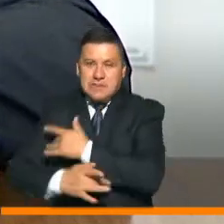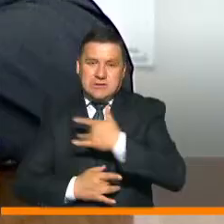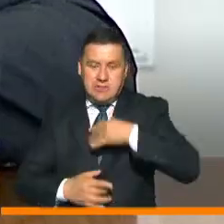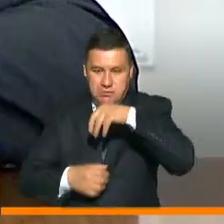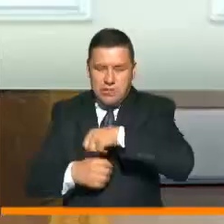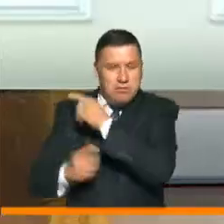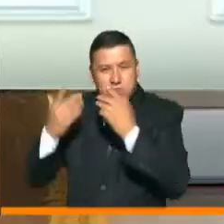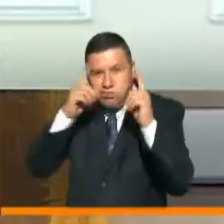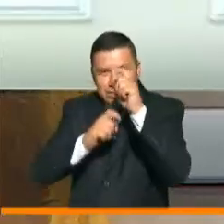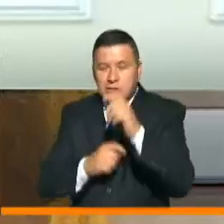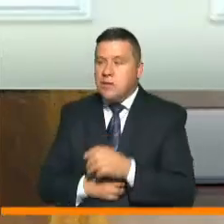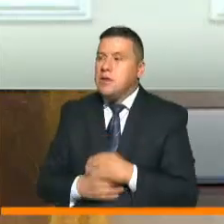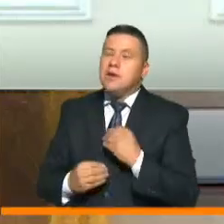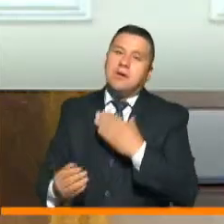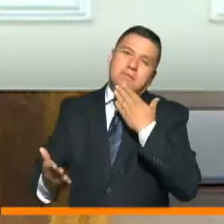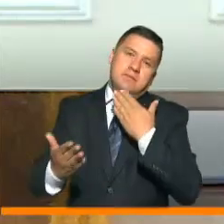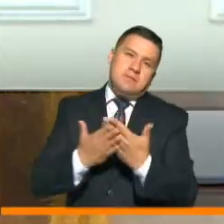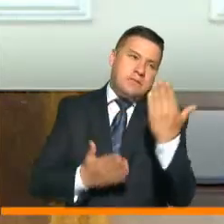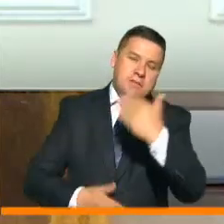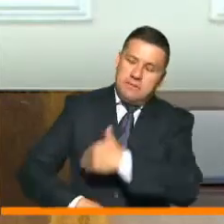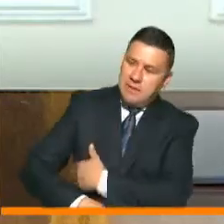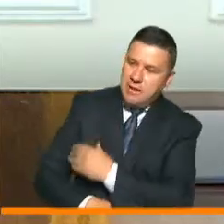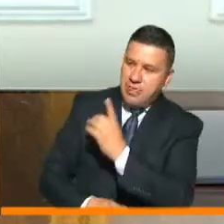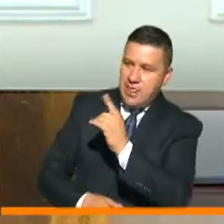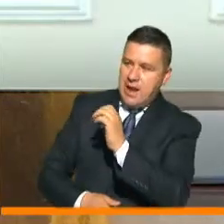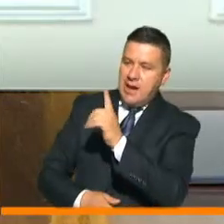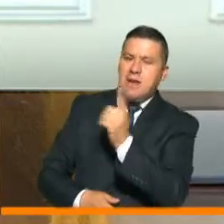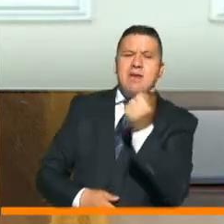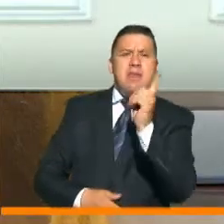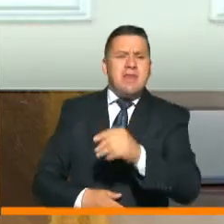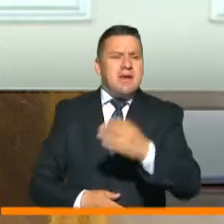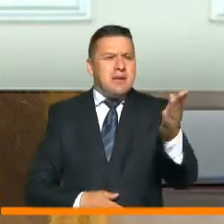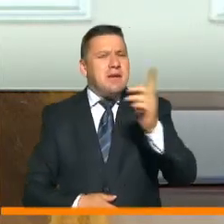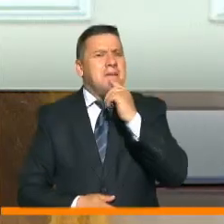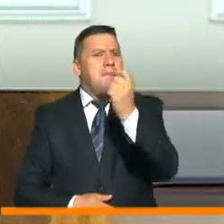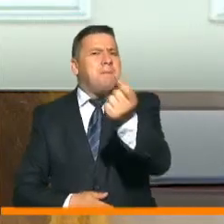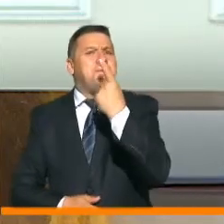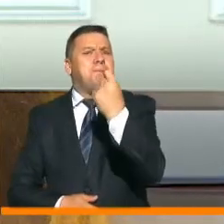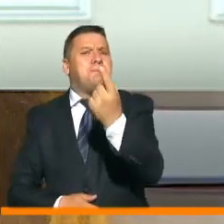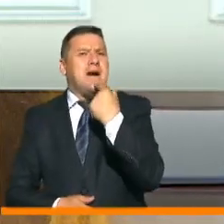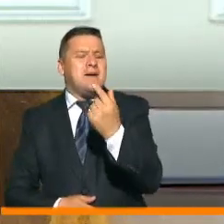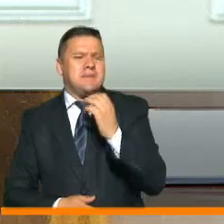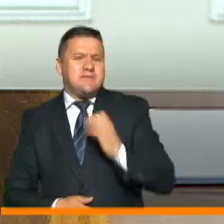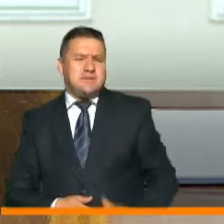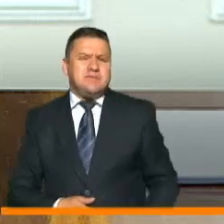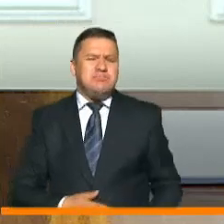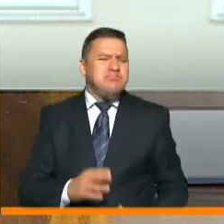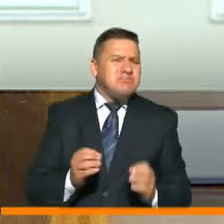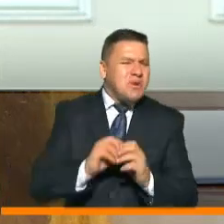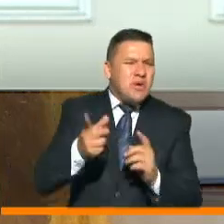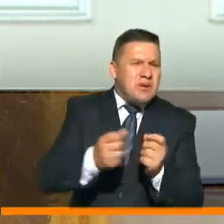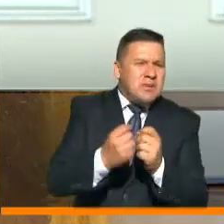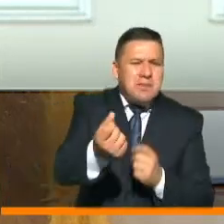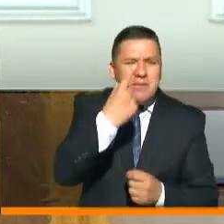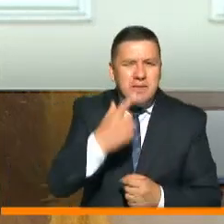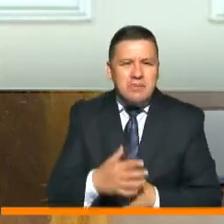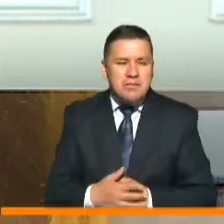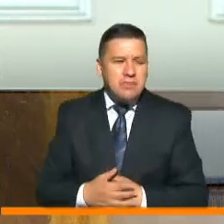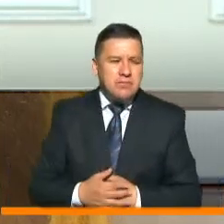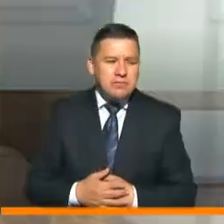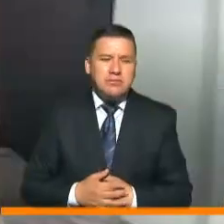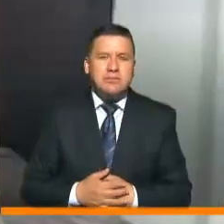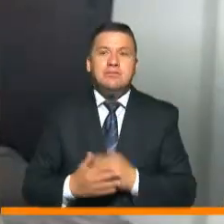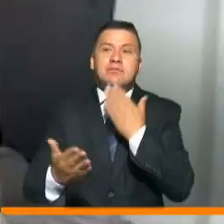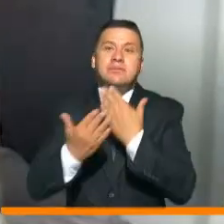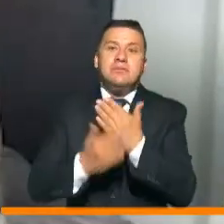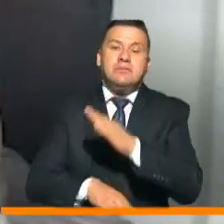Salud. Muchísimas gracias, ministro Daniel Palacios. Y tenemos también preguntas de la ciudadanía. ¿Qué otra pregunta nos ha llegado?